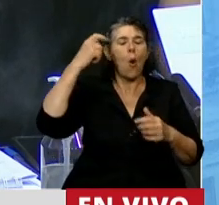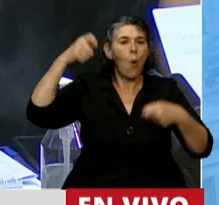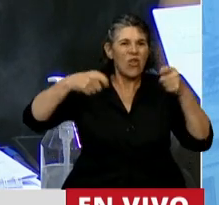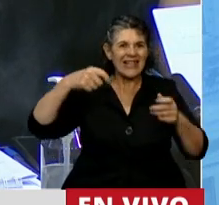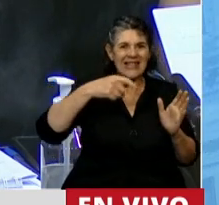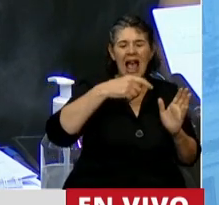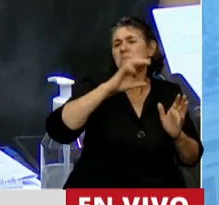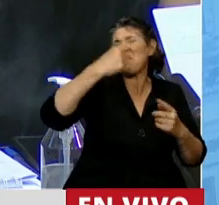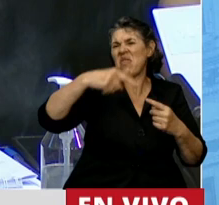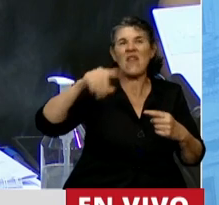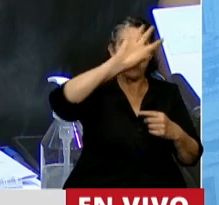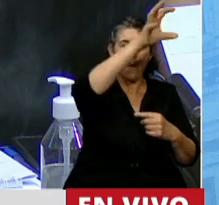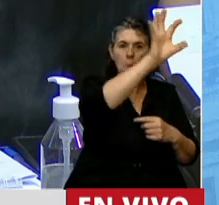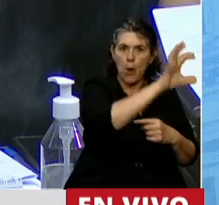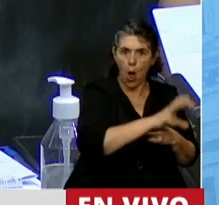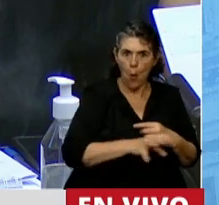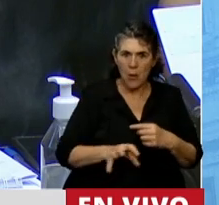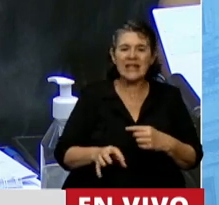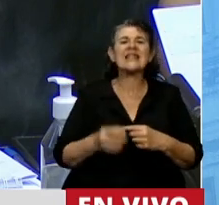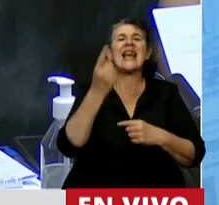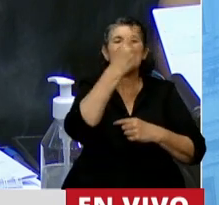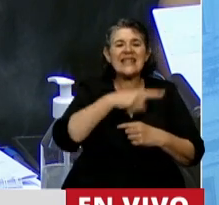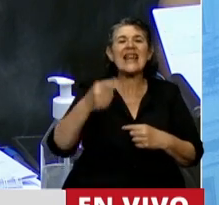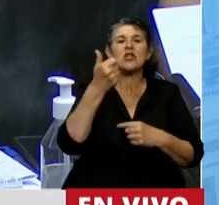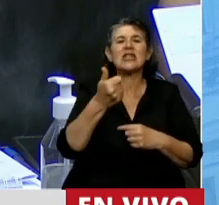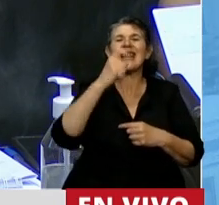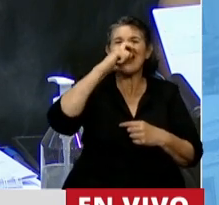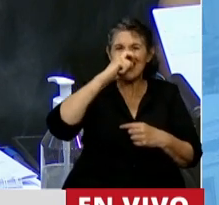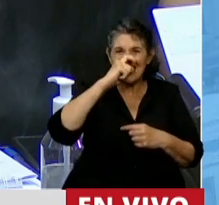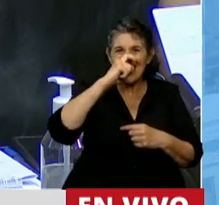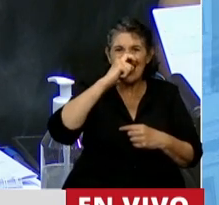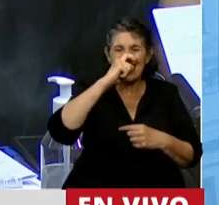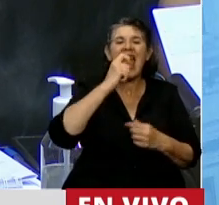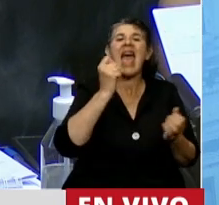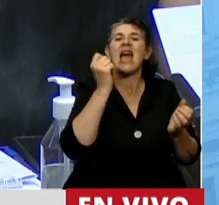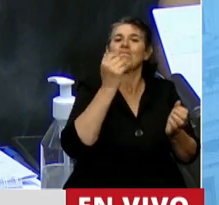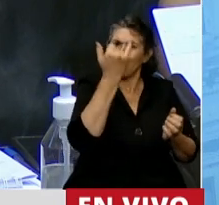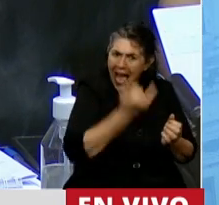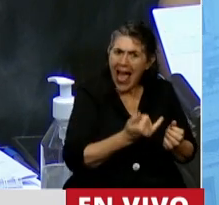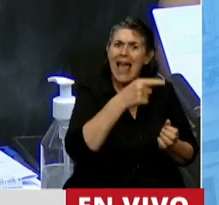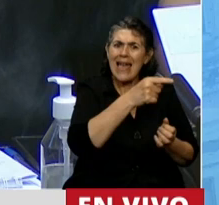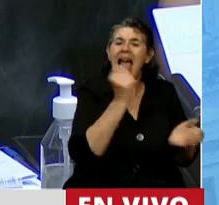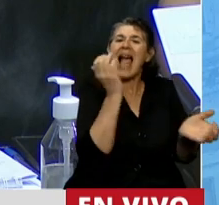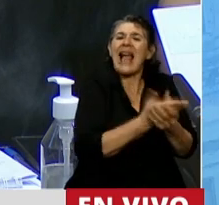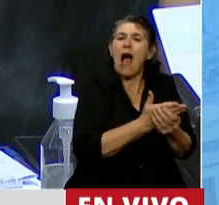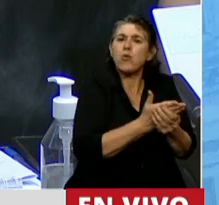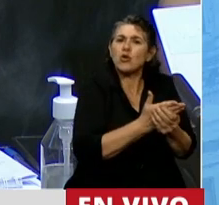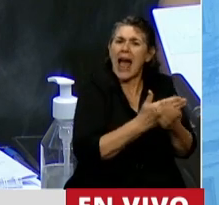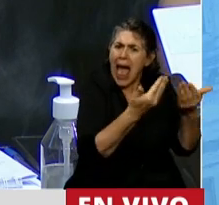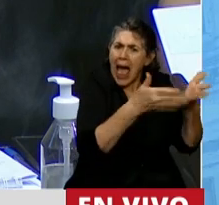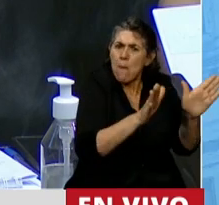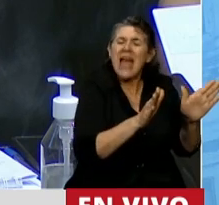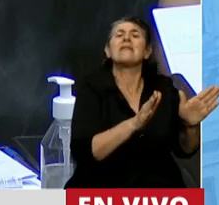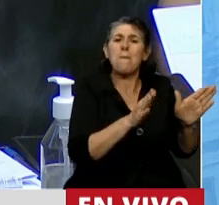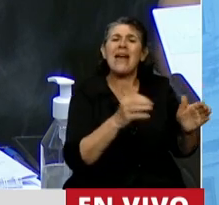resultó 167 causas abiertas y solo 2 condenas. Es decir, estamos haciendo una